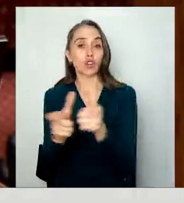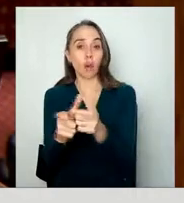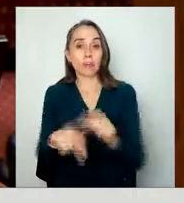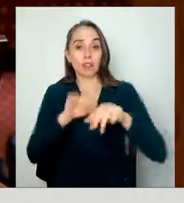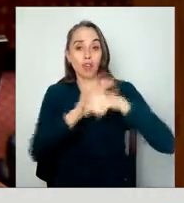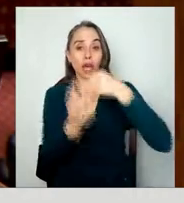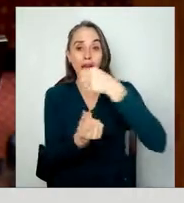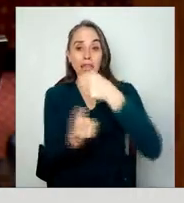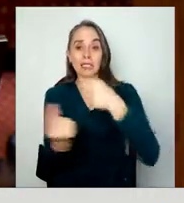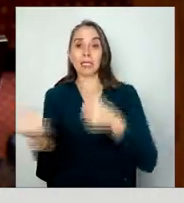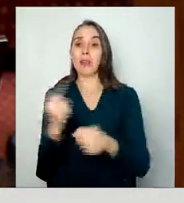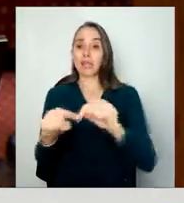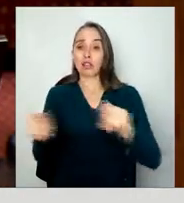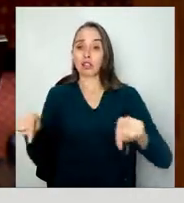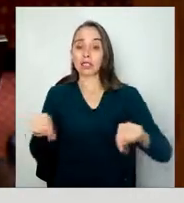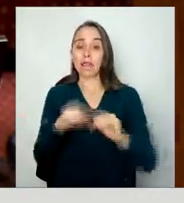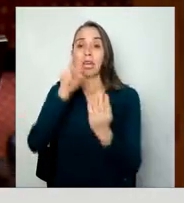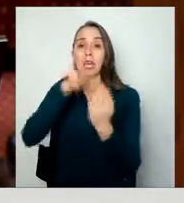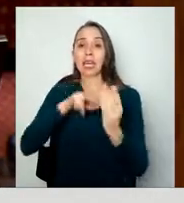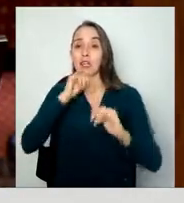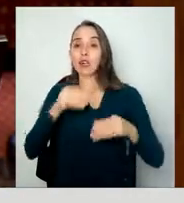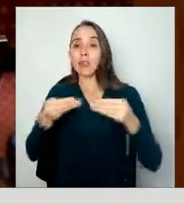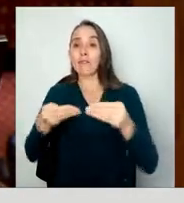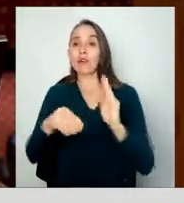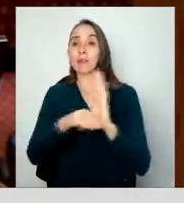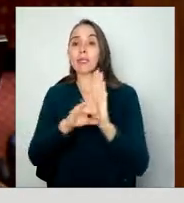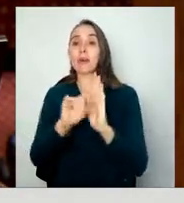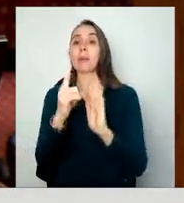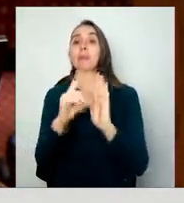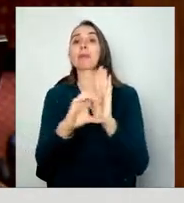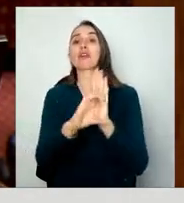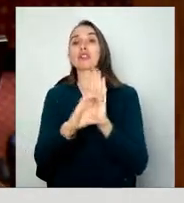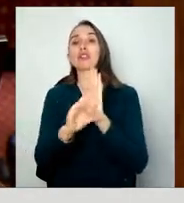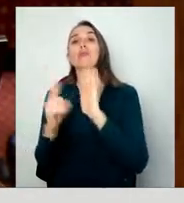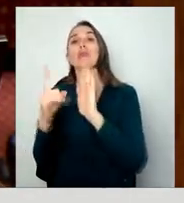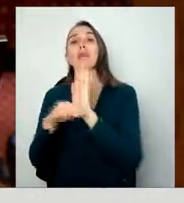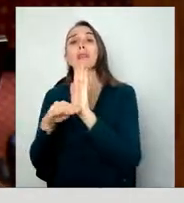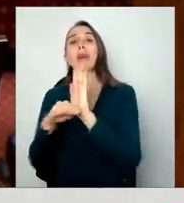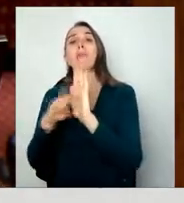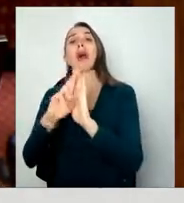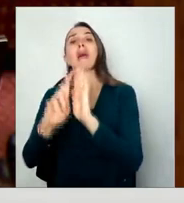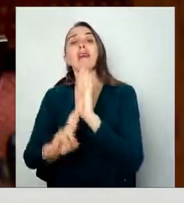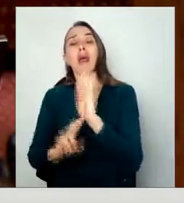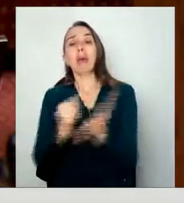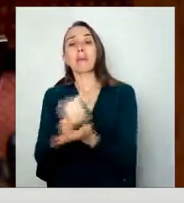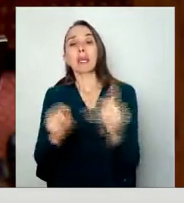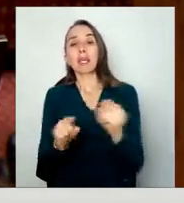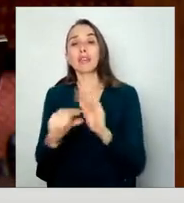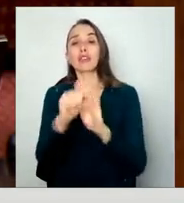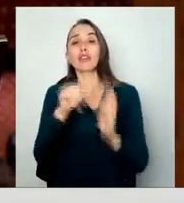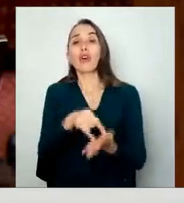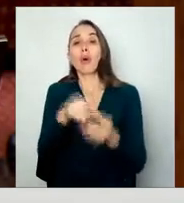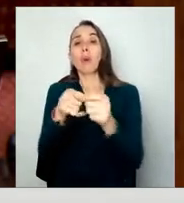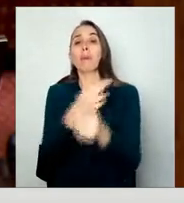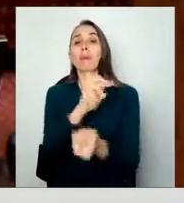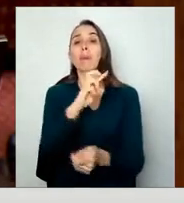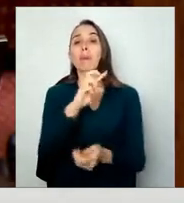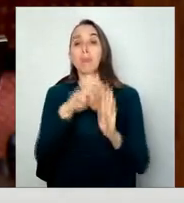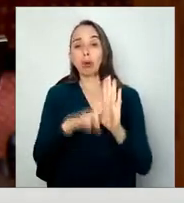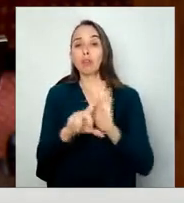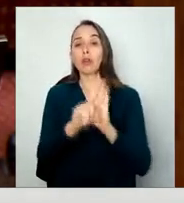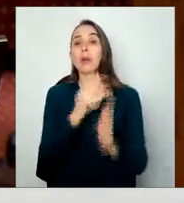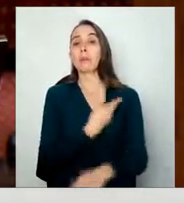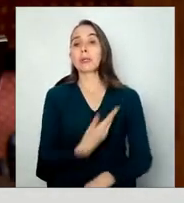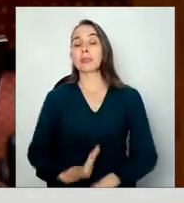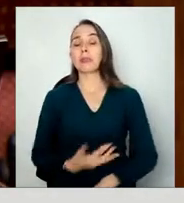informar en primer trámite constitucional y reglamentario el proyecto de ley indorizado en el epígrafe originado en mensaje de su excelencia el presidente de